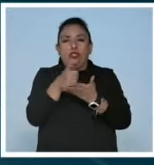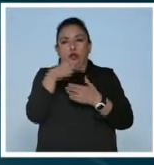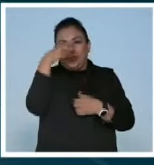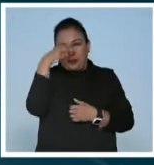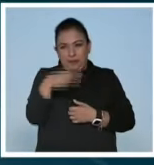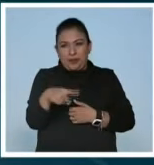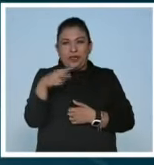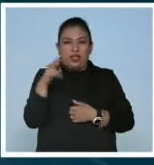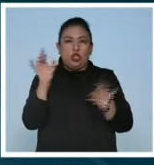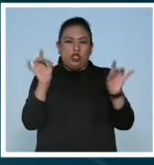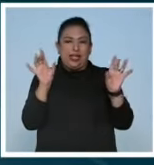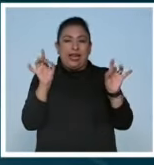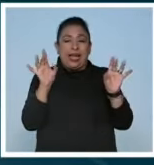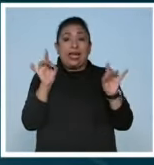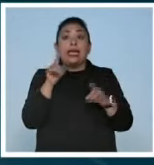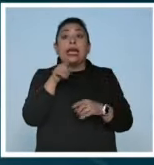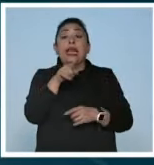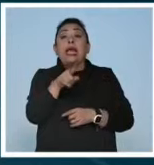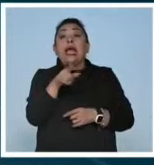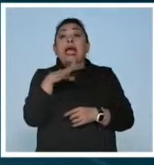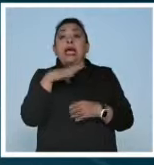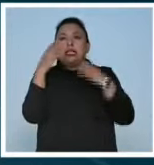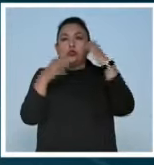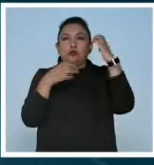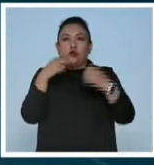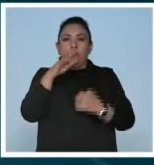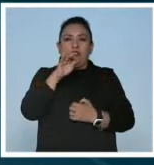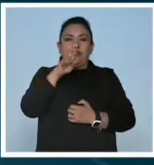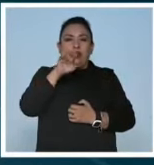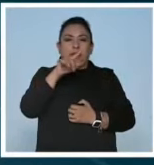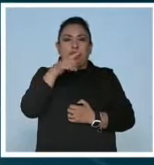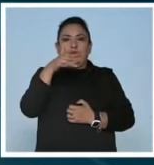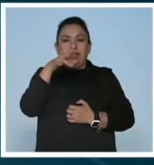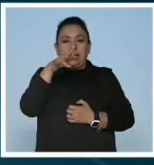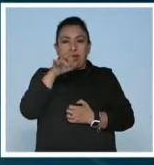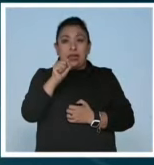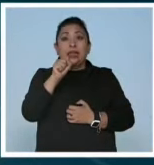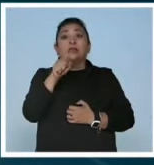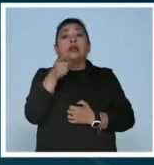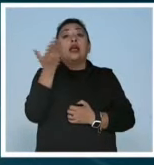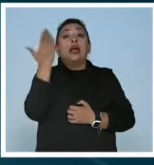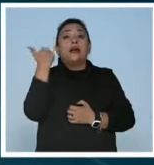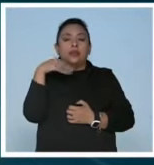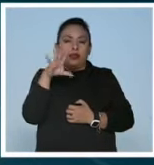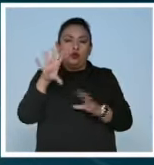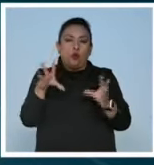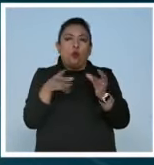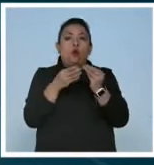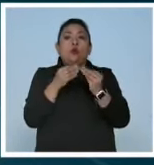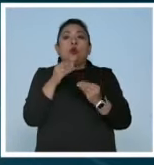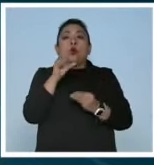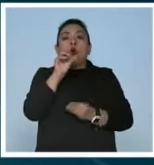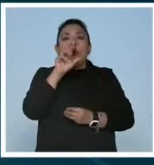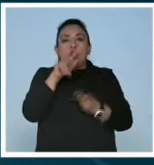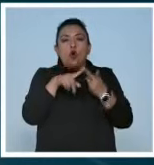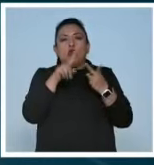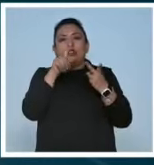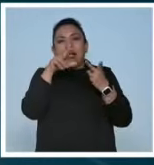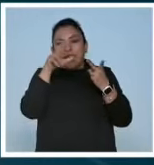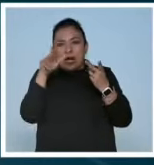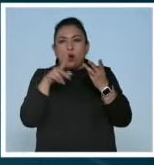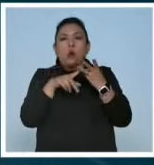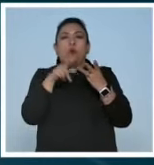en la Ciudad de México, en San Ángel, se exhibe la exposición Felipe Ángeles, el gran artillero, Originalmente estuvo conformada por óleos, acuarelas